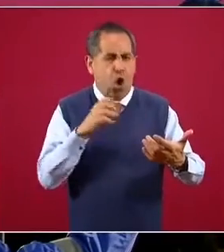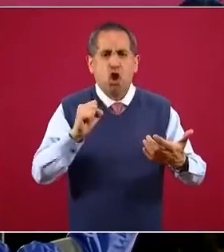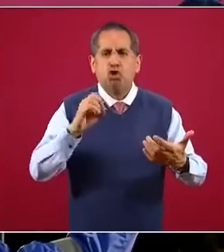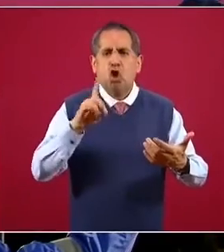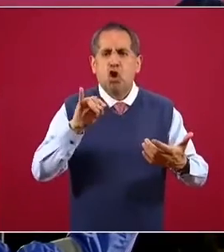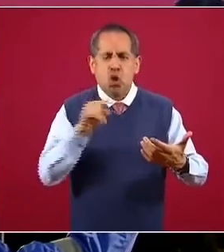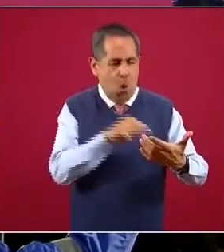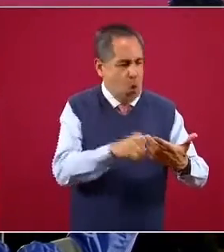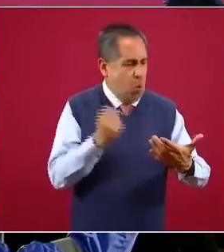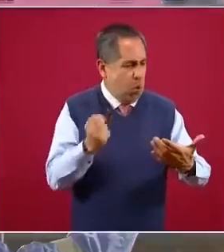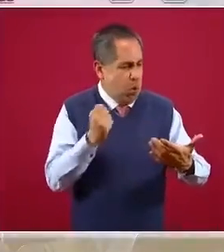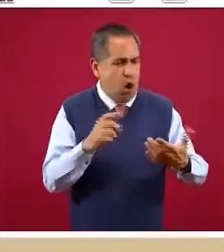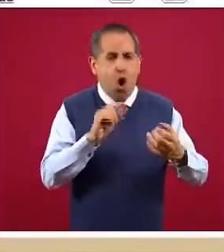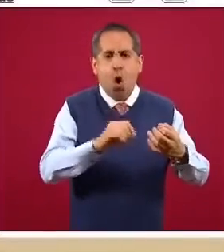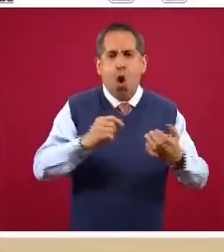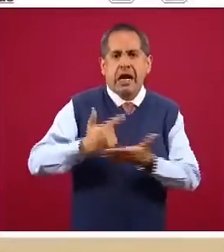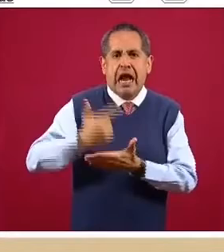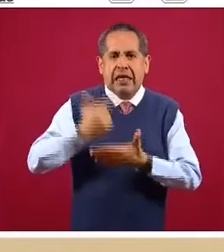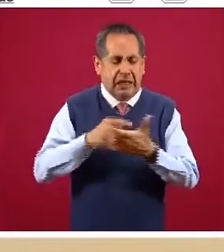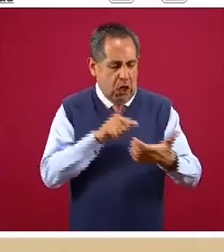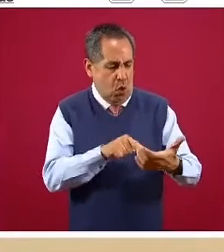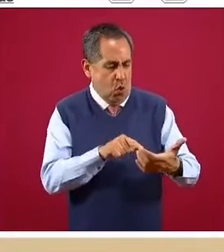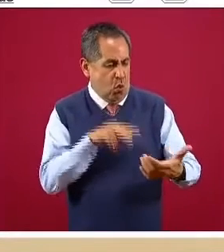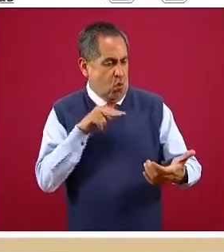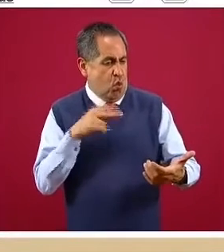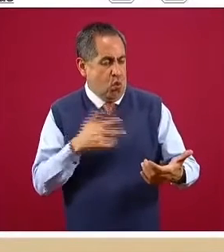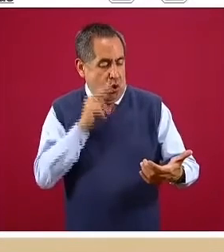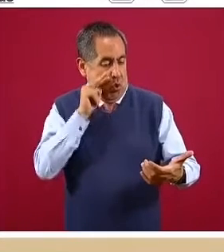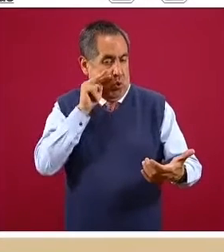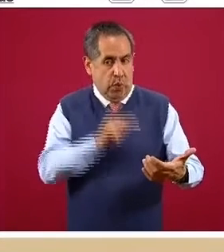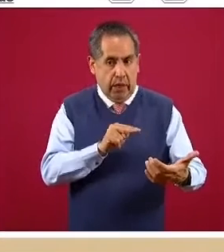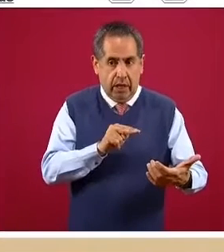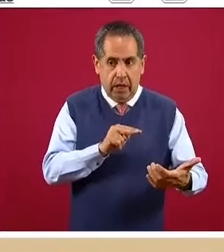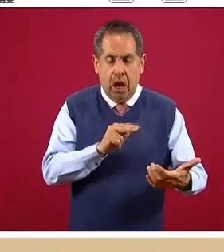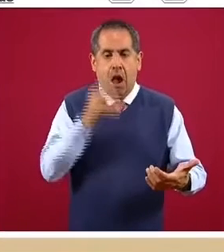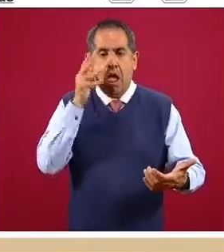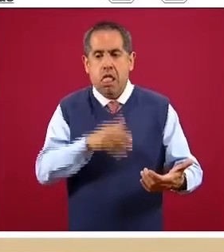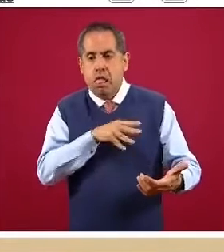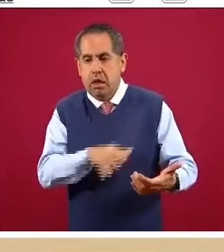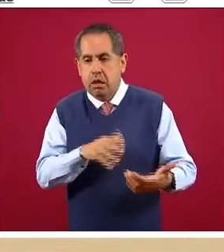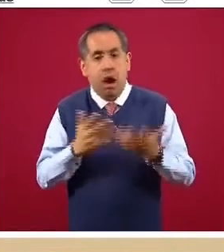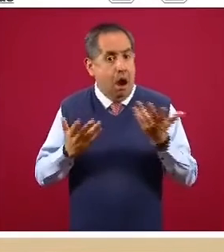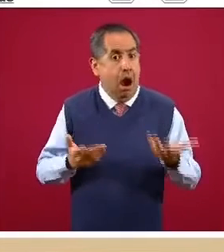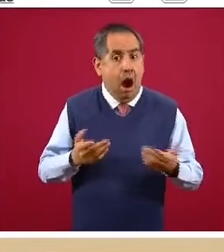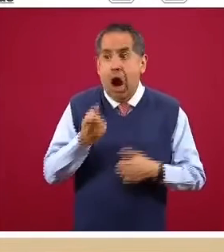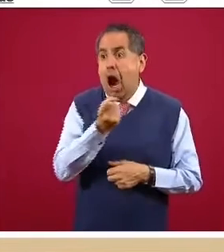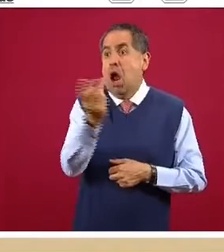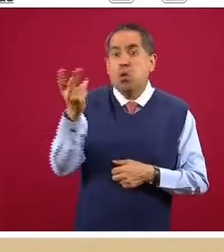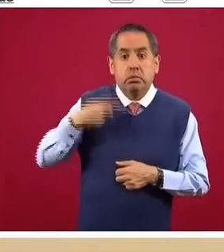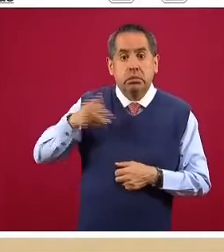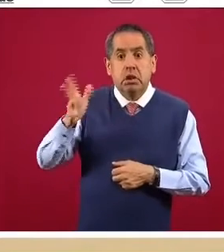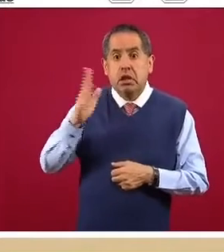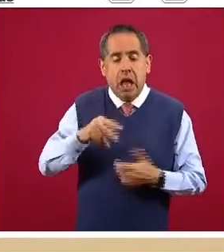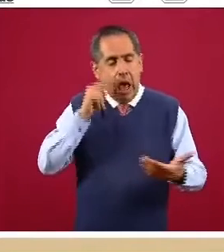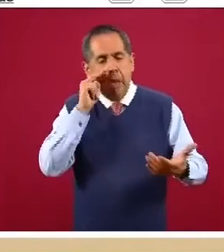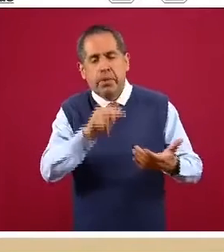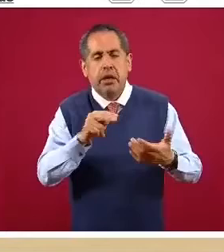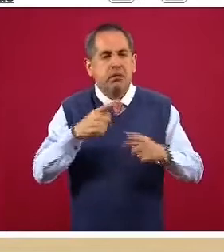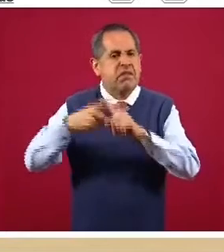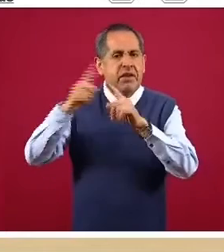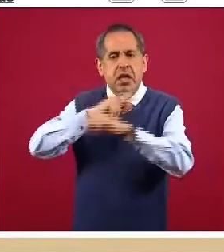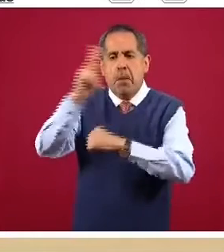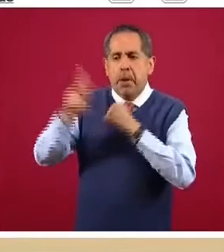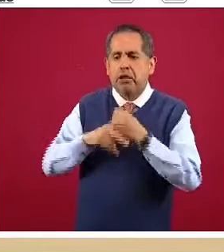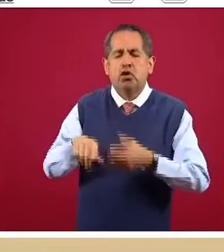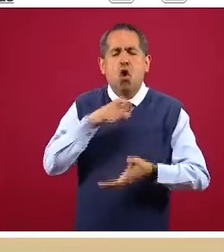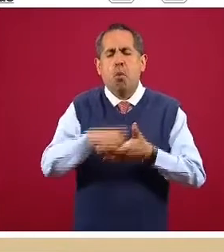sodio o altos niveles de grasas. Con ese solamente sello de advertencia se ha visto que tiene un impacto y esto está demostrado ya en varios países que